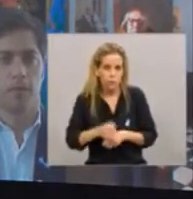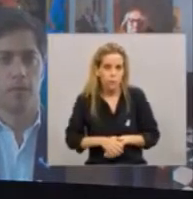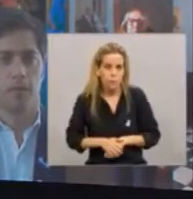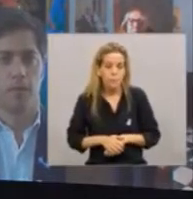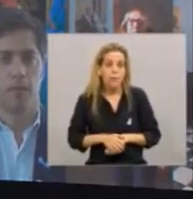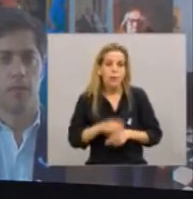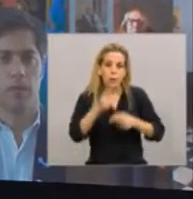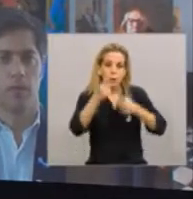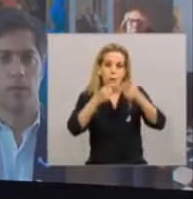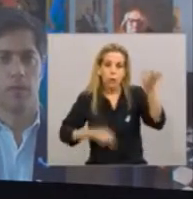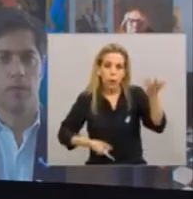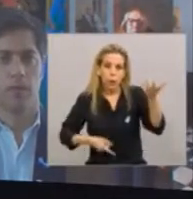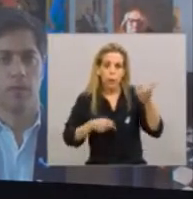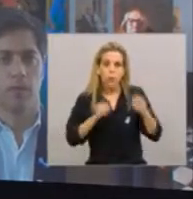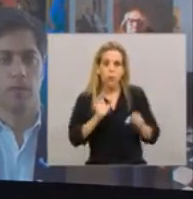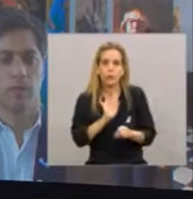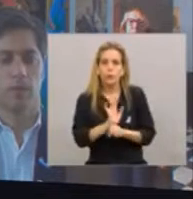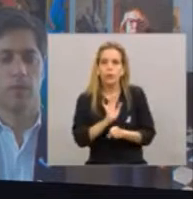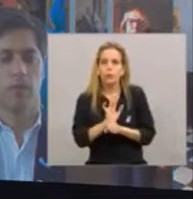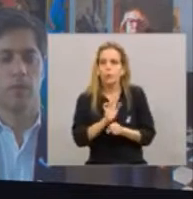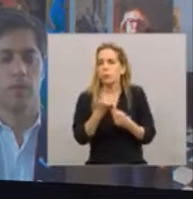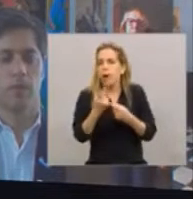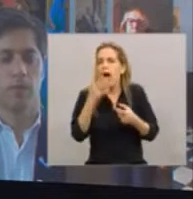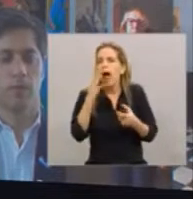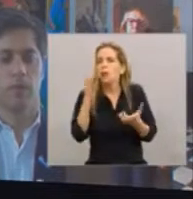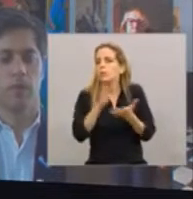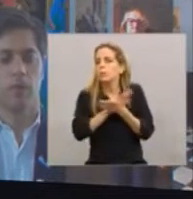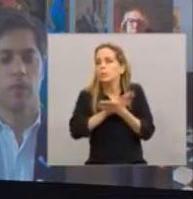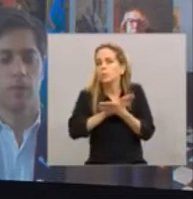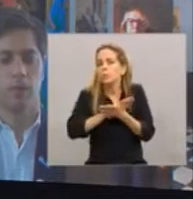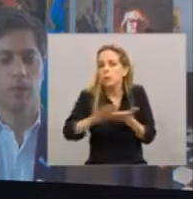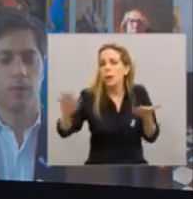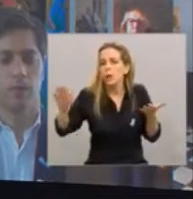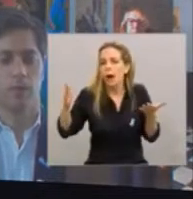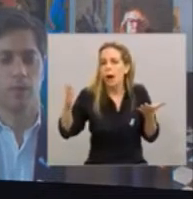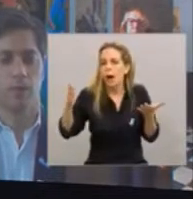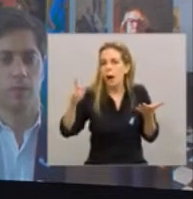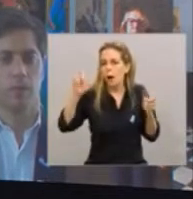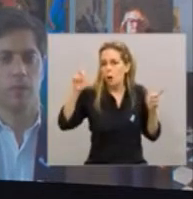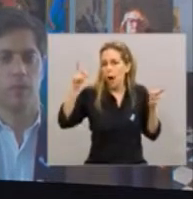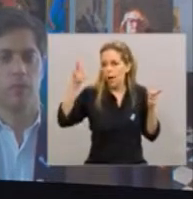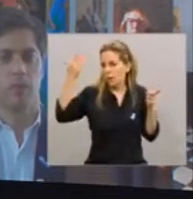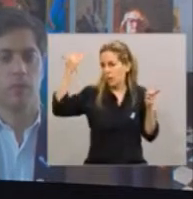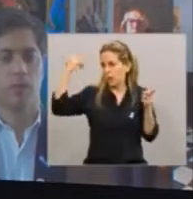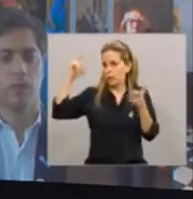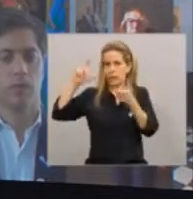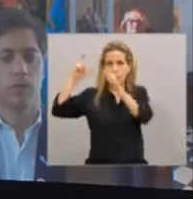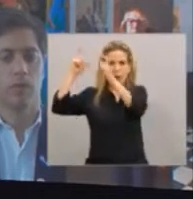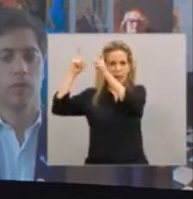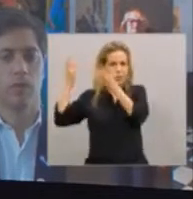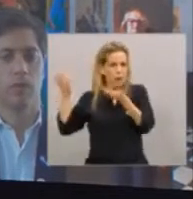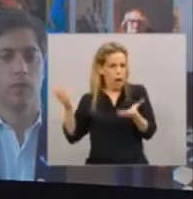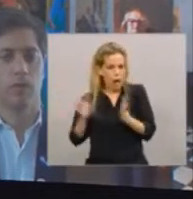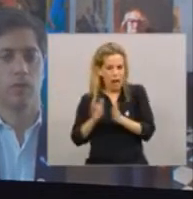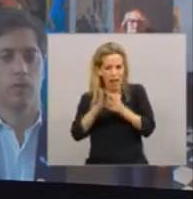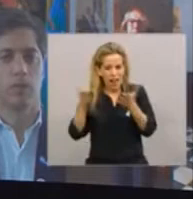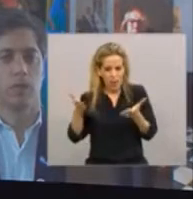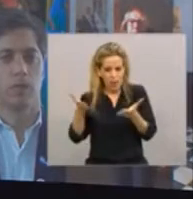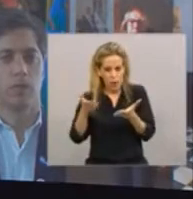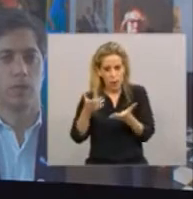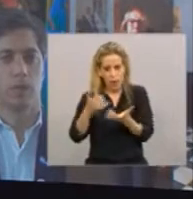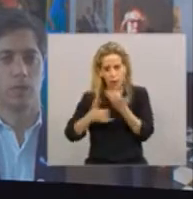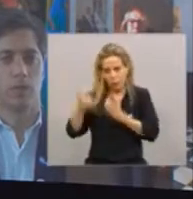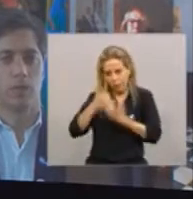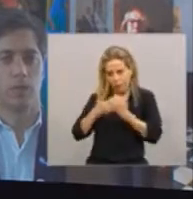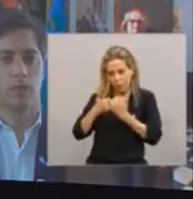y esto es una experiencia muy nueva no hay ningún libro que no lo explique porque es un